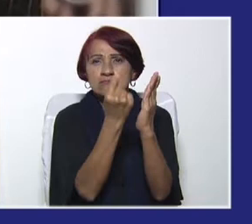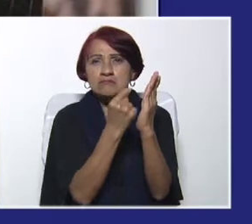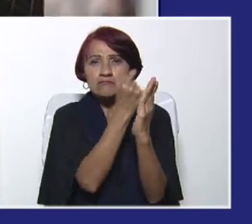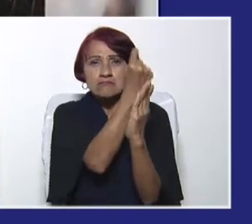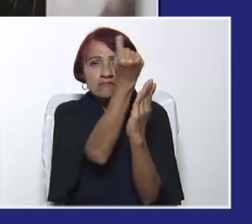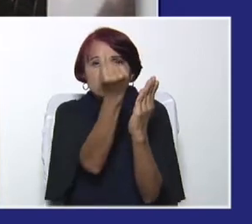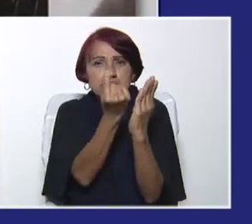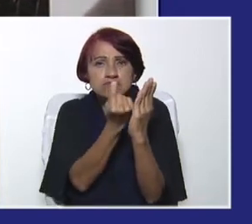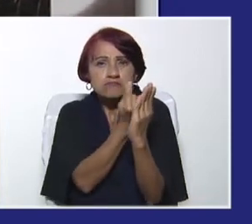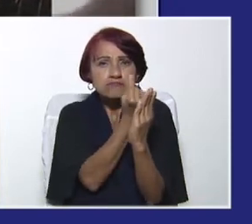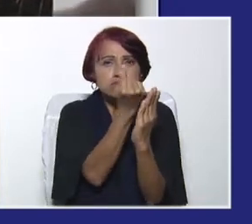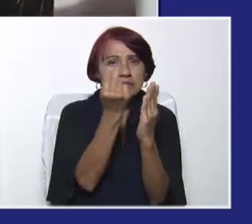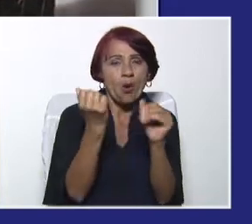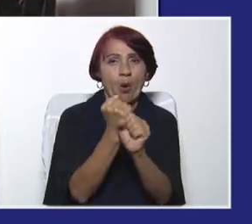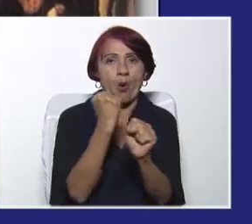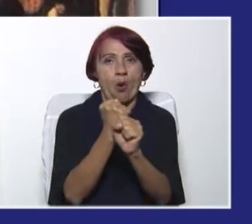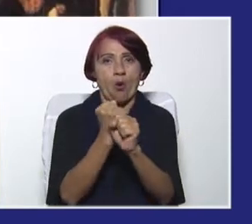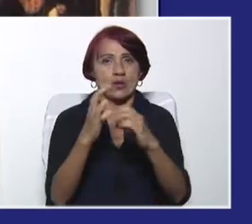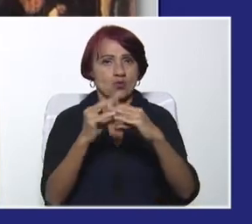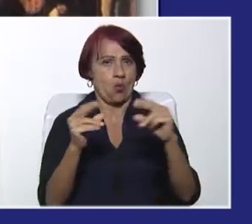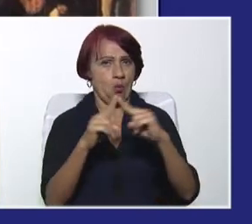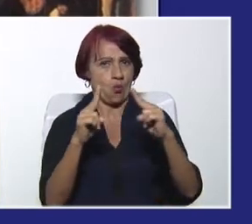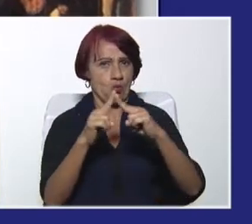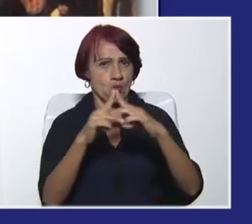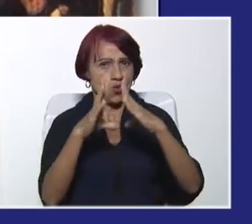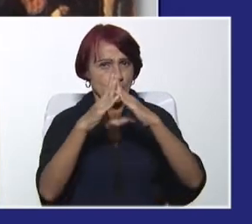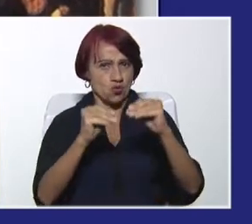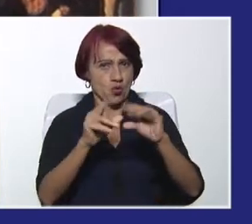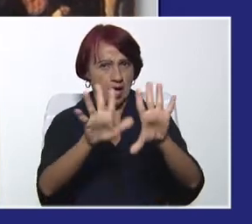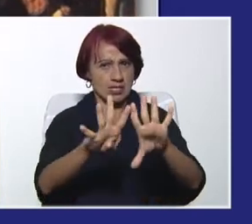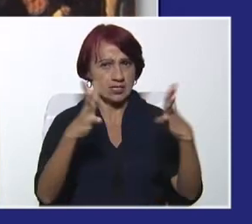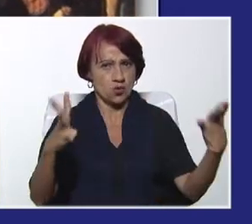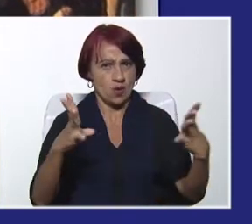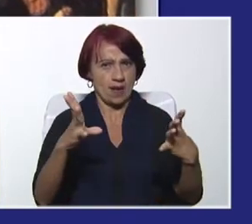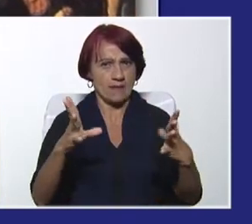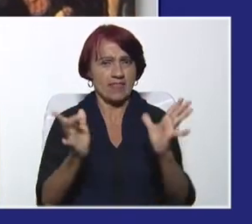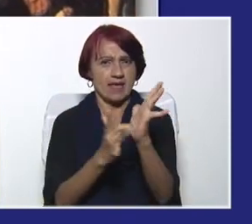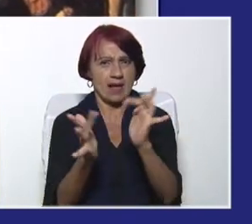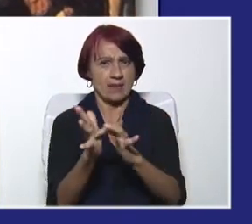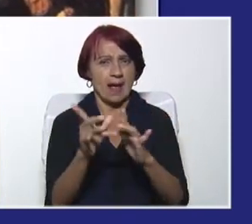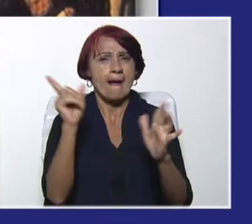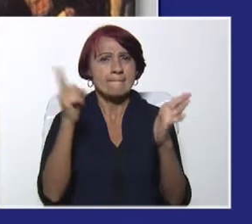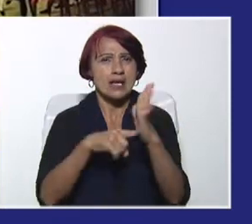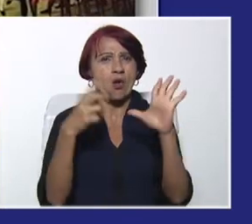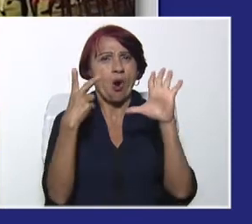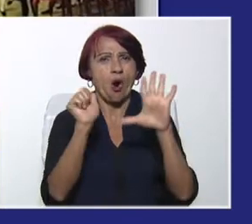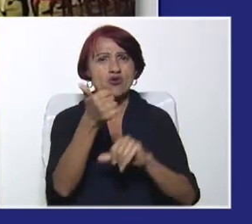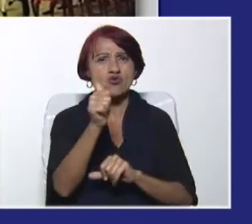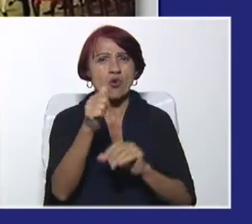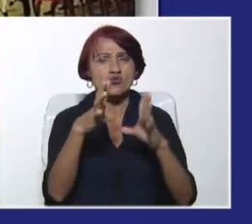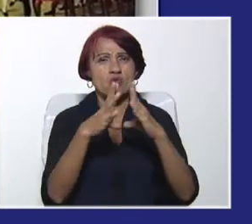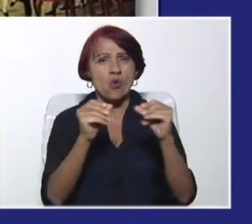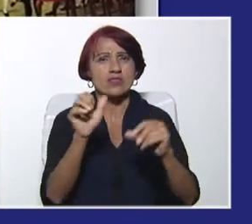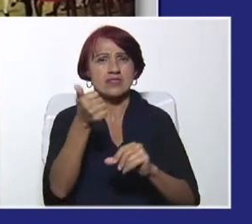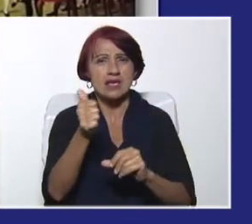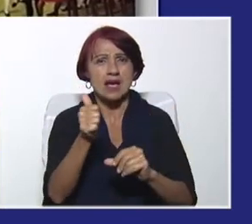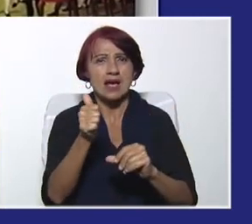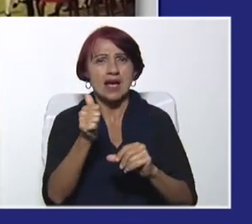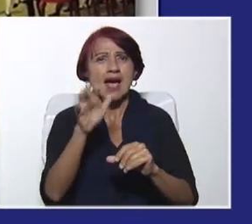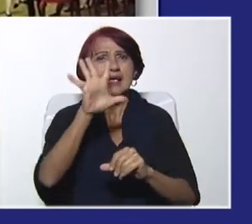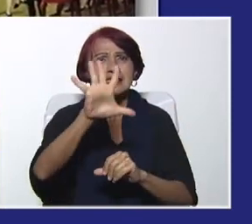XIX. Sus obras más conocidas son El tumulto del 19 de abril de 1810 y El 5 de julio